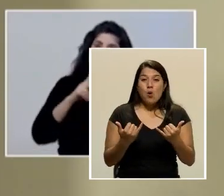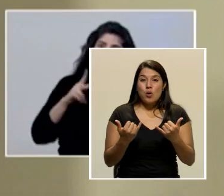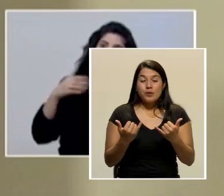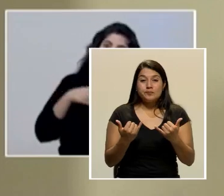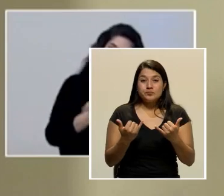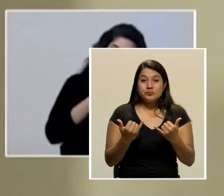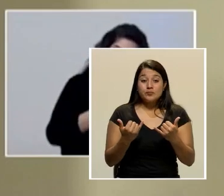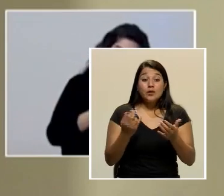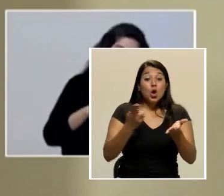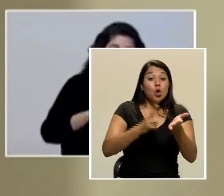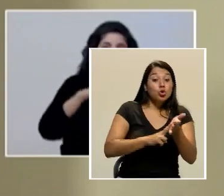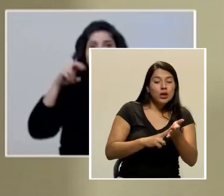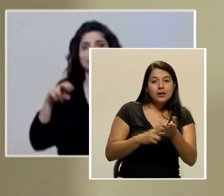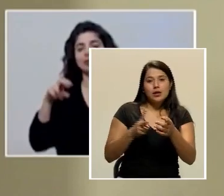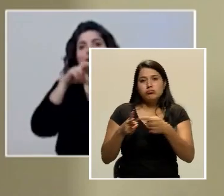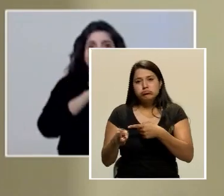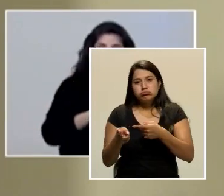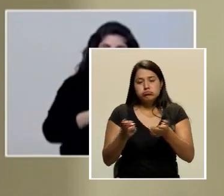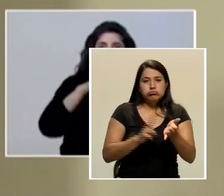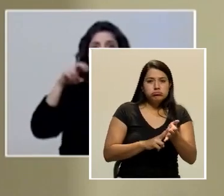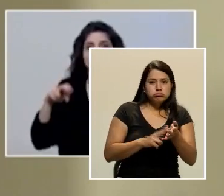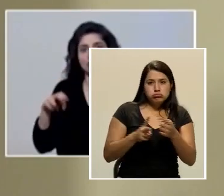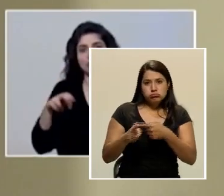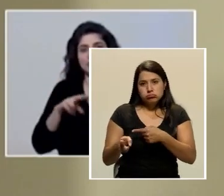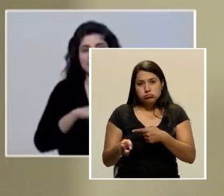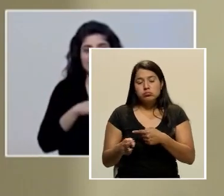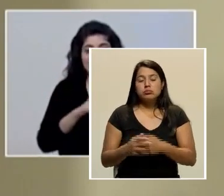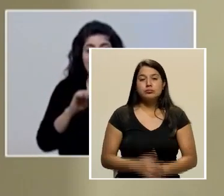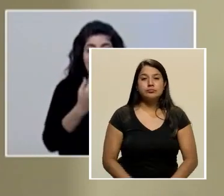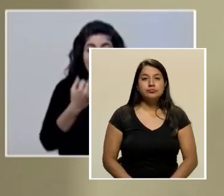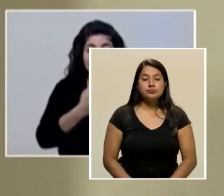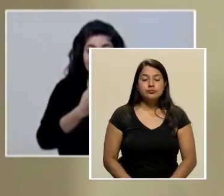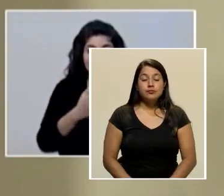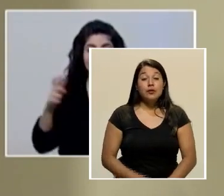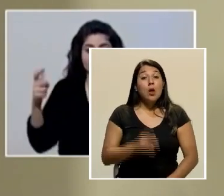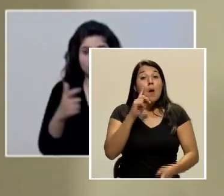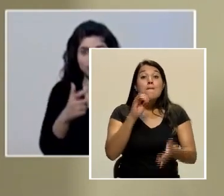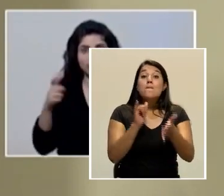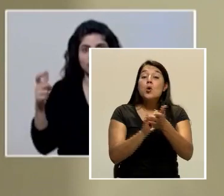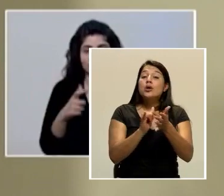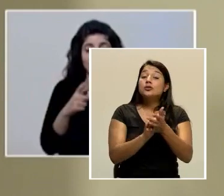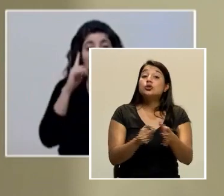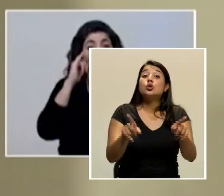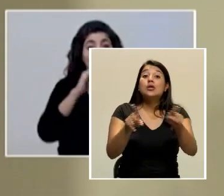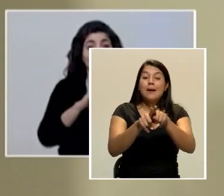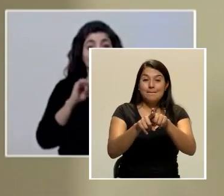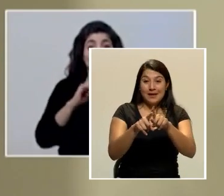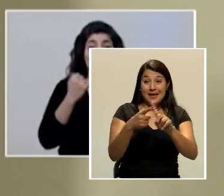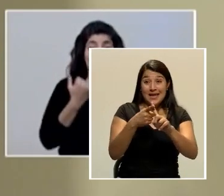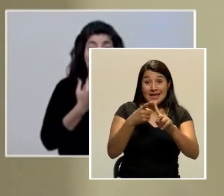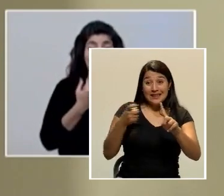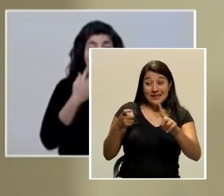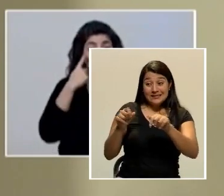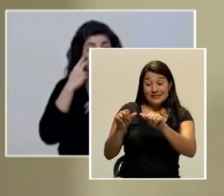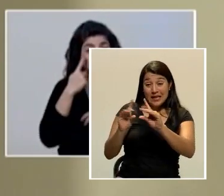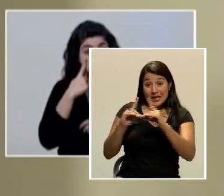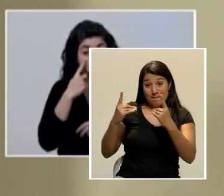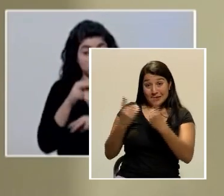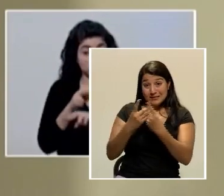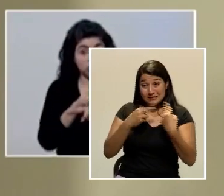saliendo, es decir, habilitando y deshabilitando esos espacios de trabajo. Por eso también desde el área de la inspección hemos